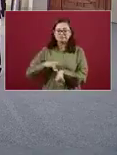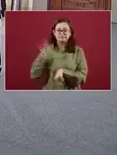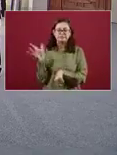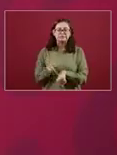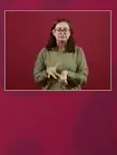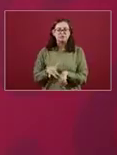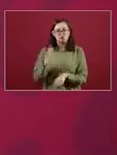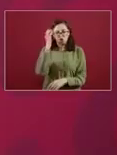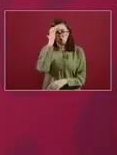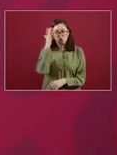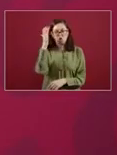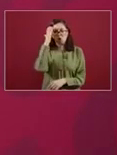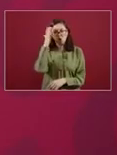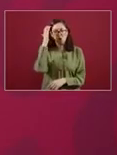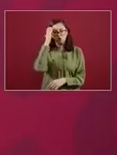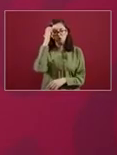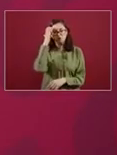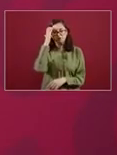Ella es